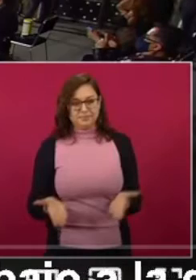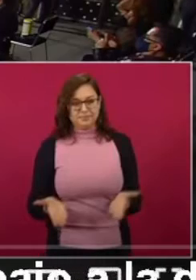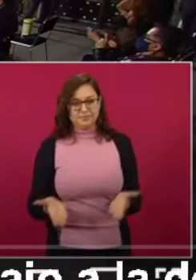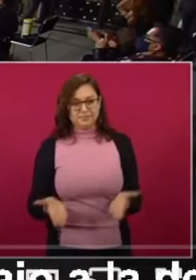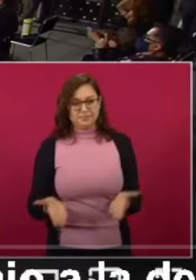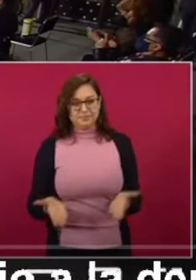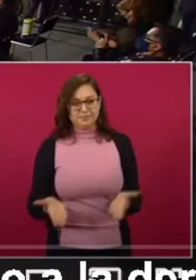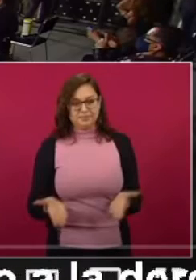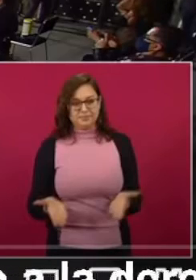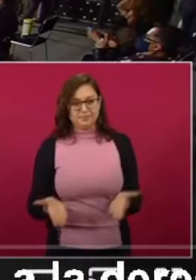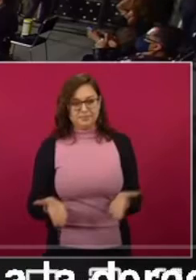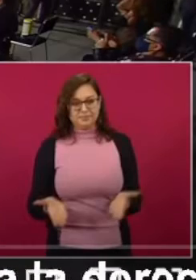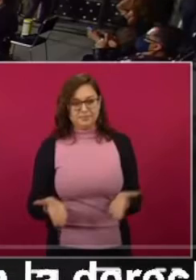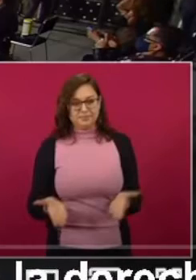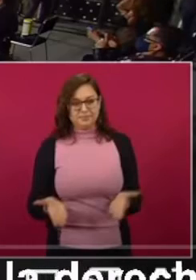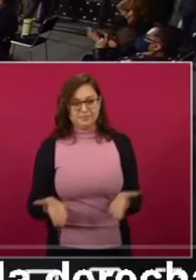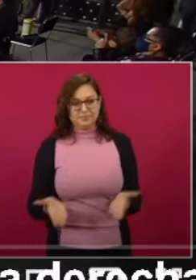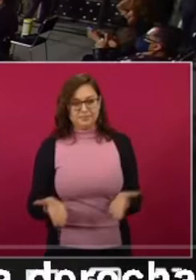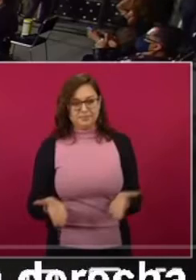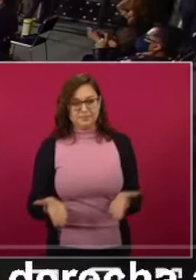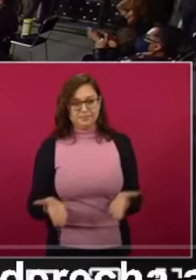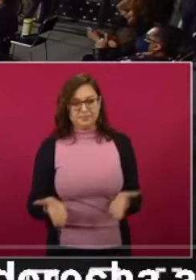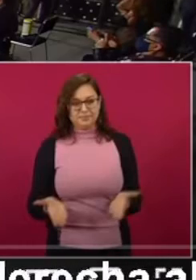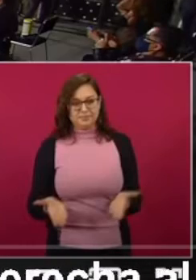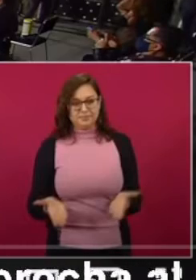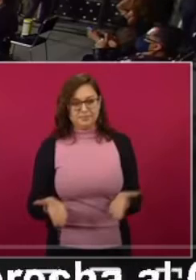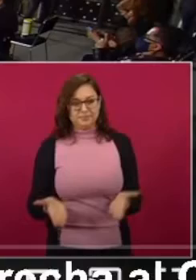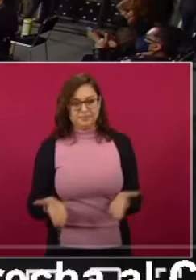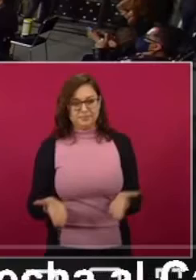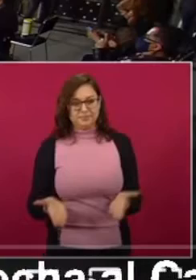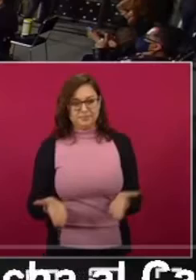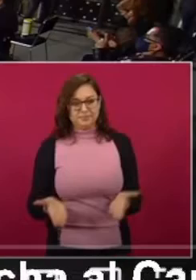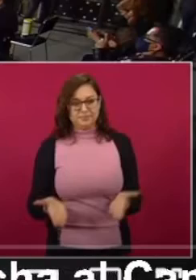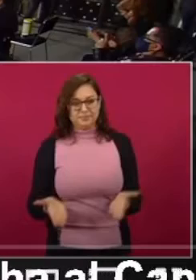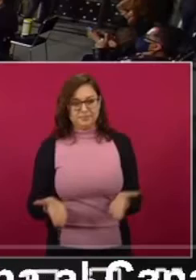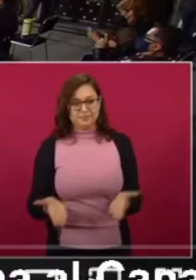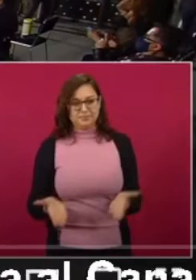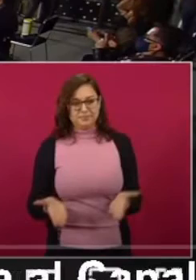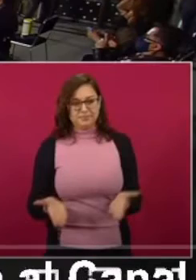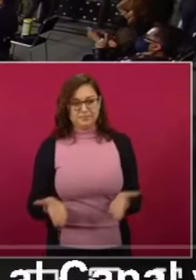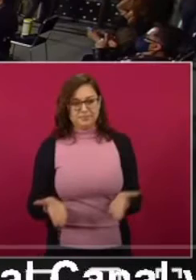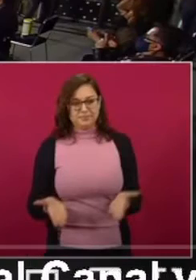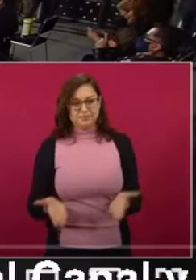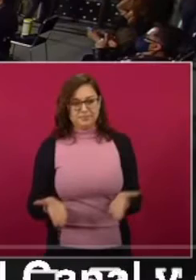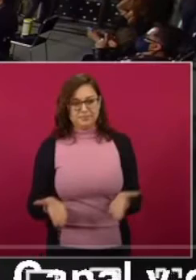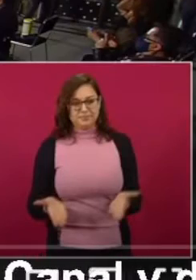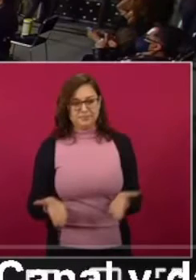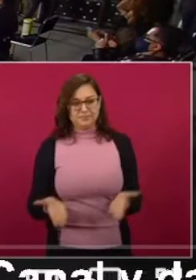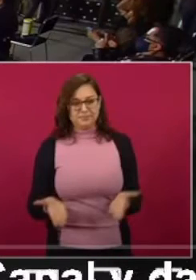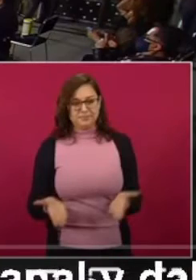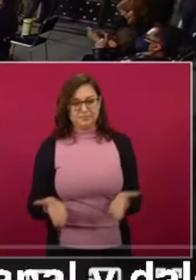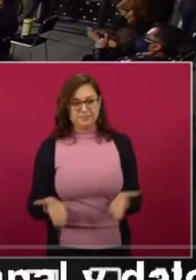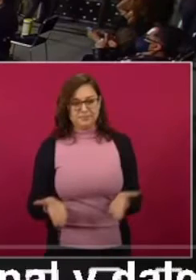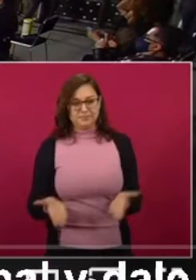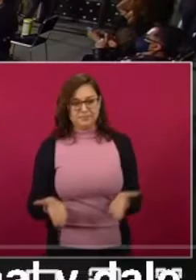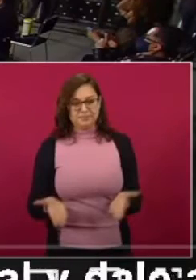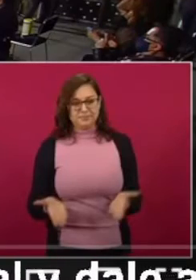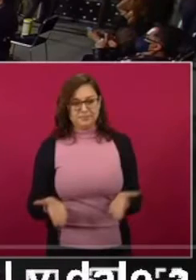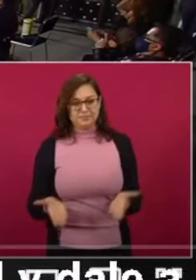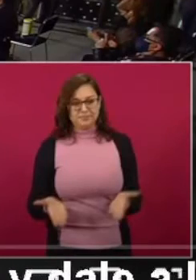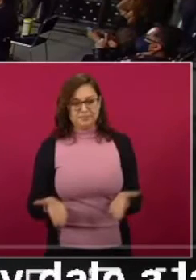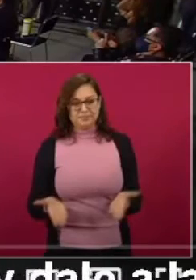energía eléctrica que éste queríamos interrumpirlo pero